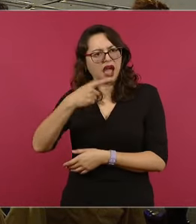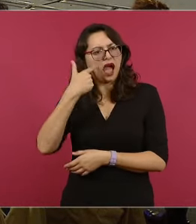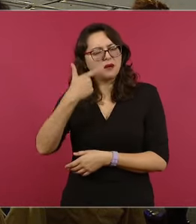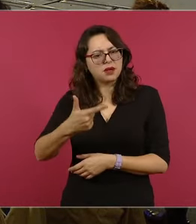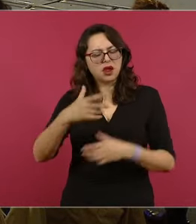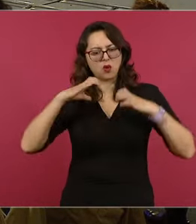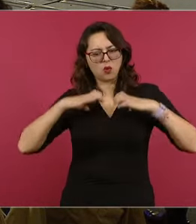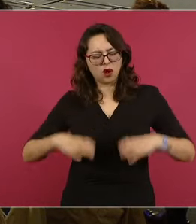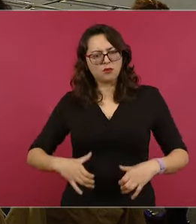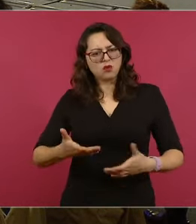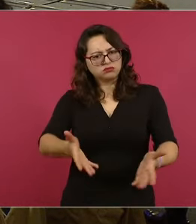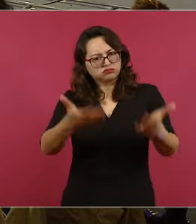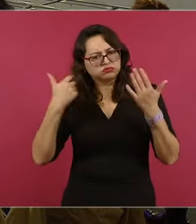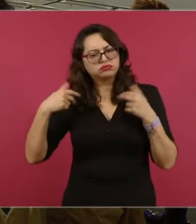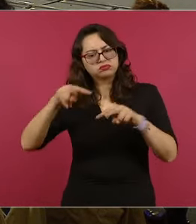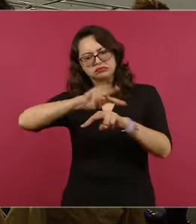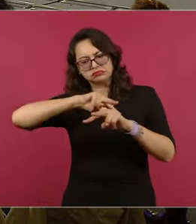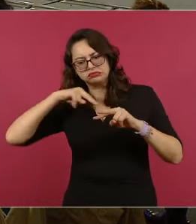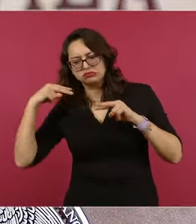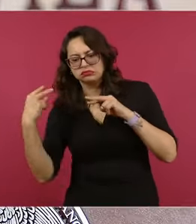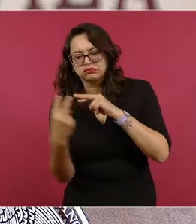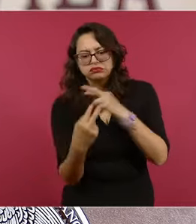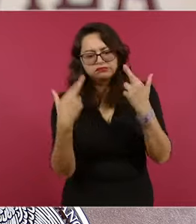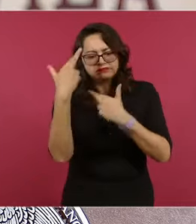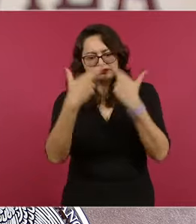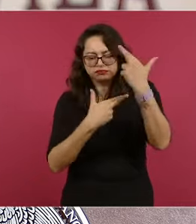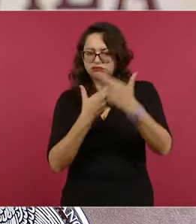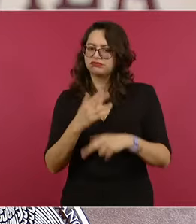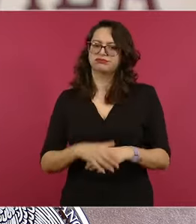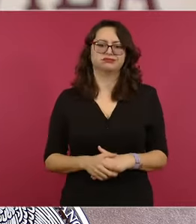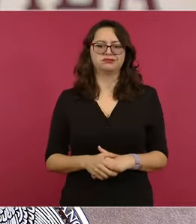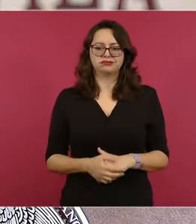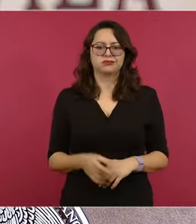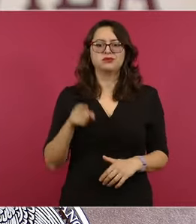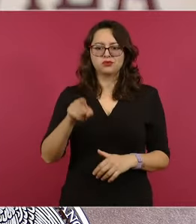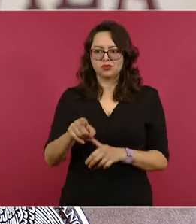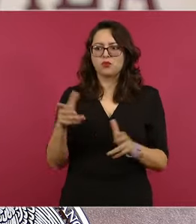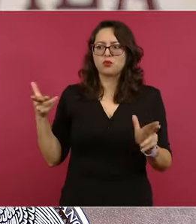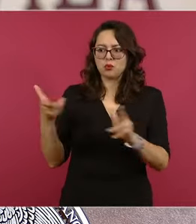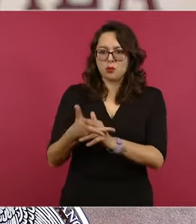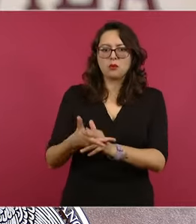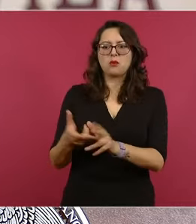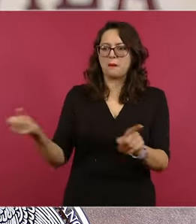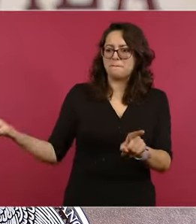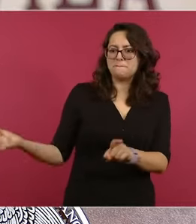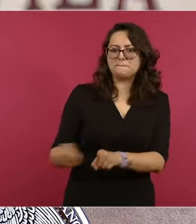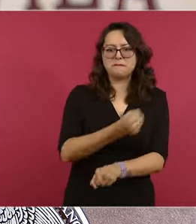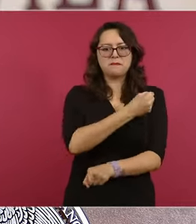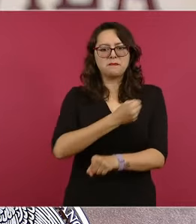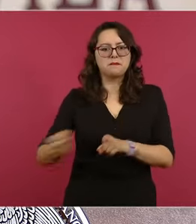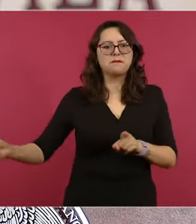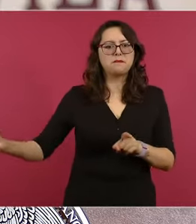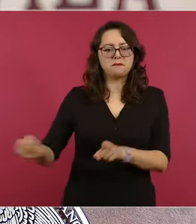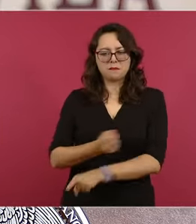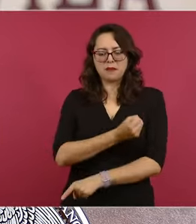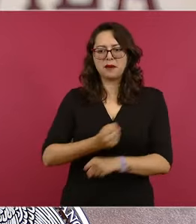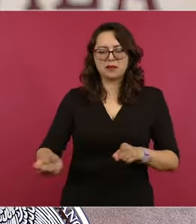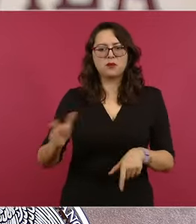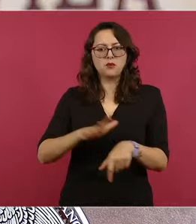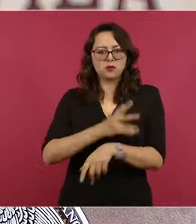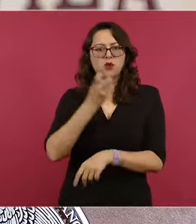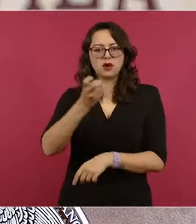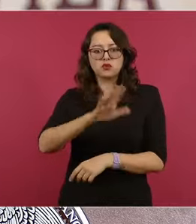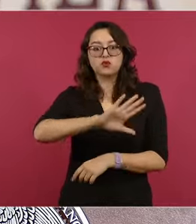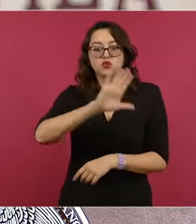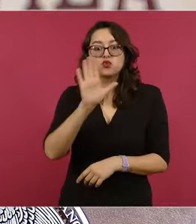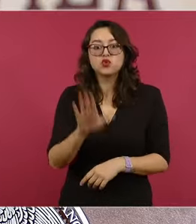el forense concluyó que la mujer, Ariadna, perdió la vida a causa de golpes y traumas múltiples, o